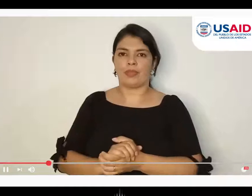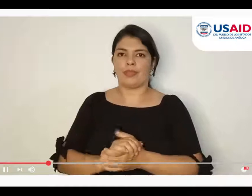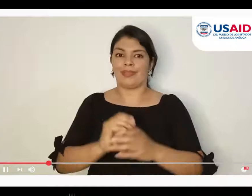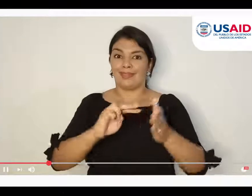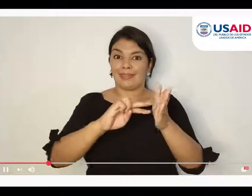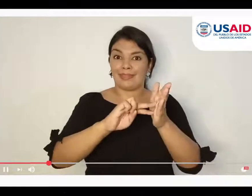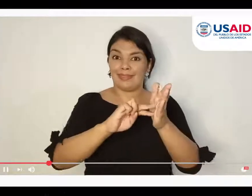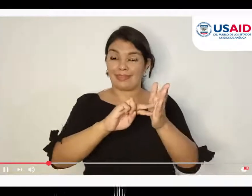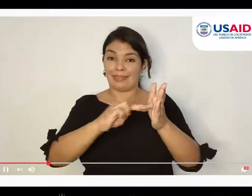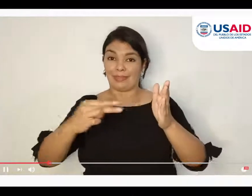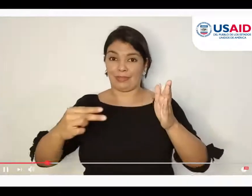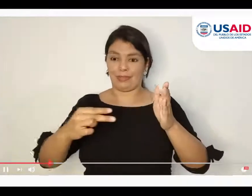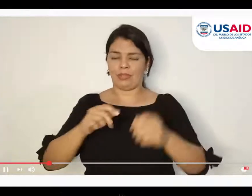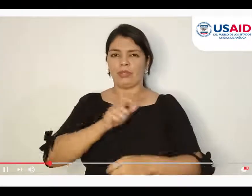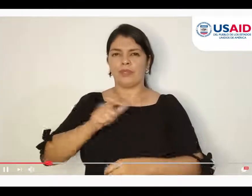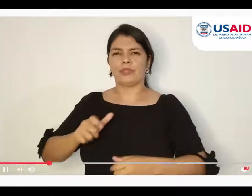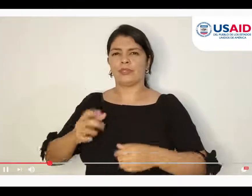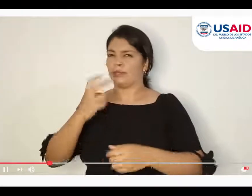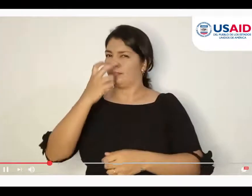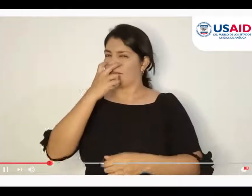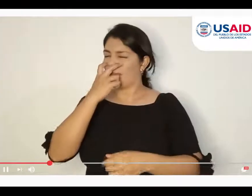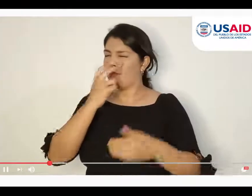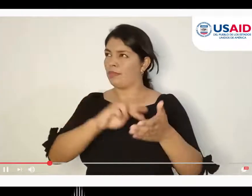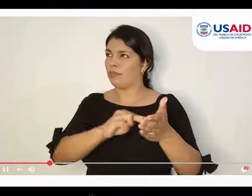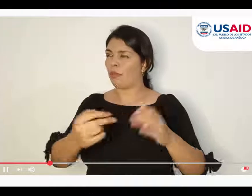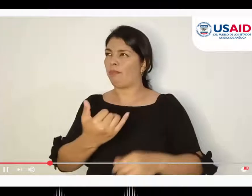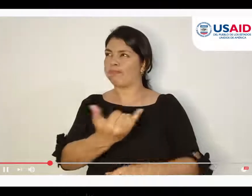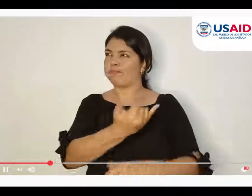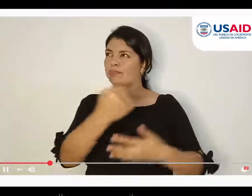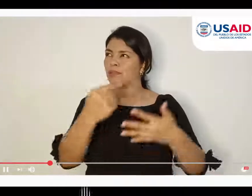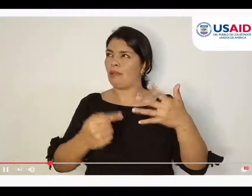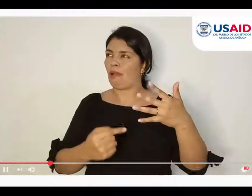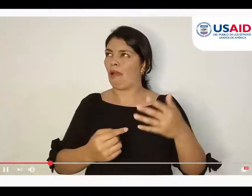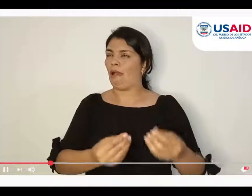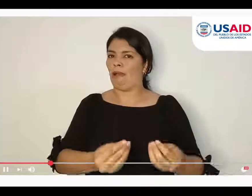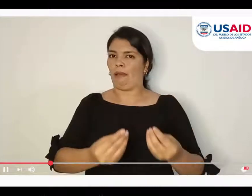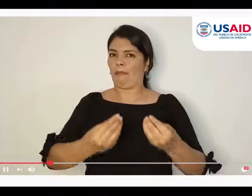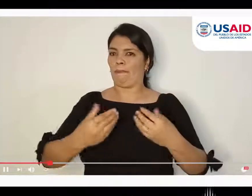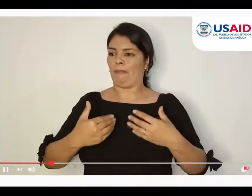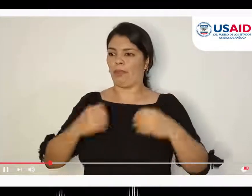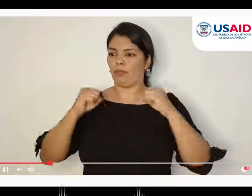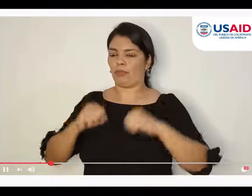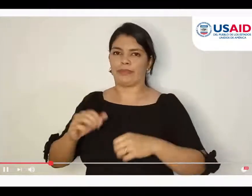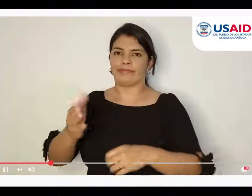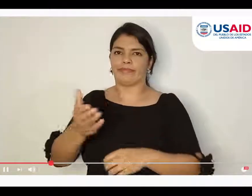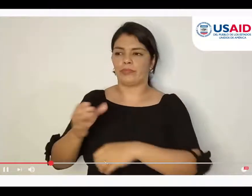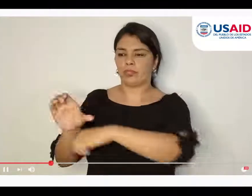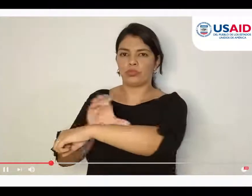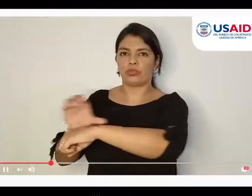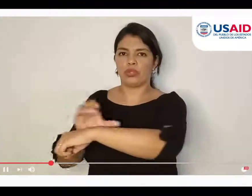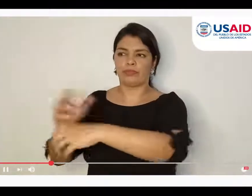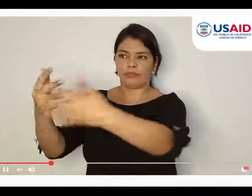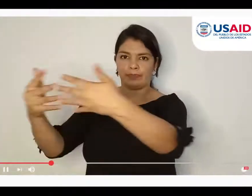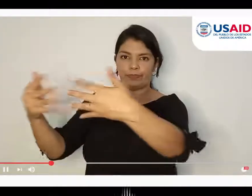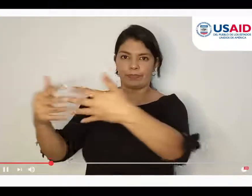esa tecnología a la vida de las personas ciegas, ¿sí? Y nos permite, a través de un lector de